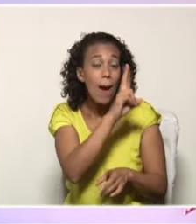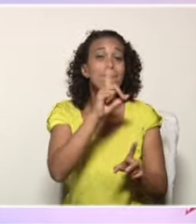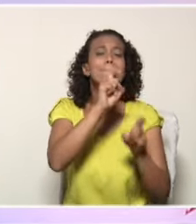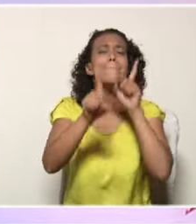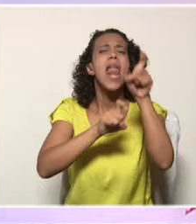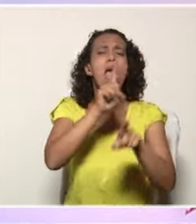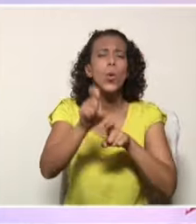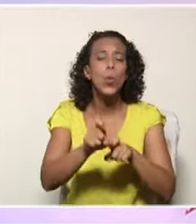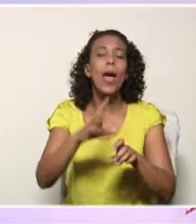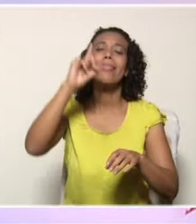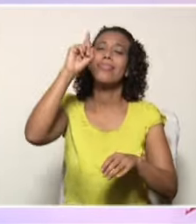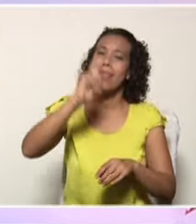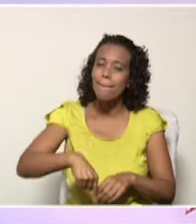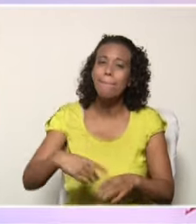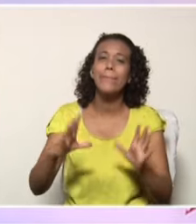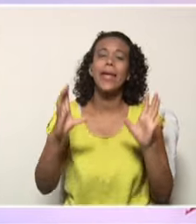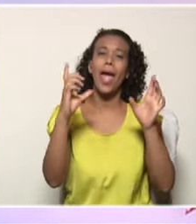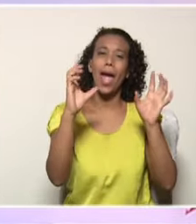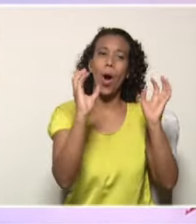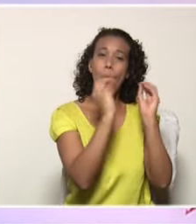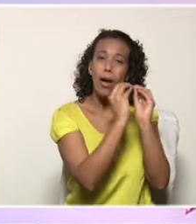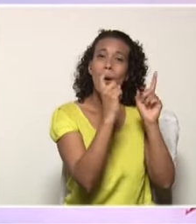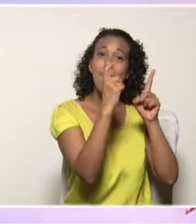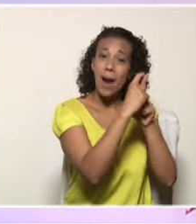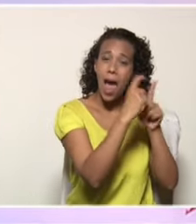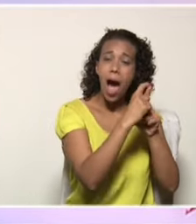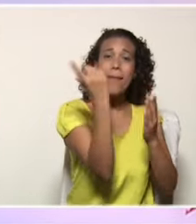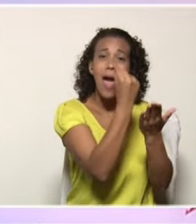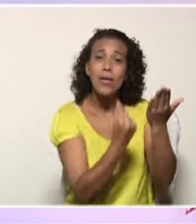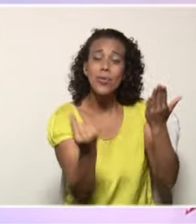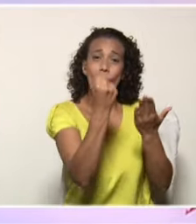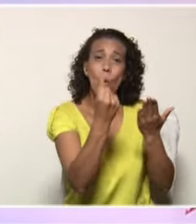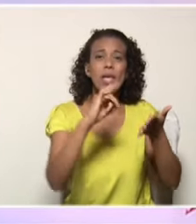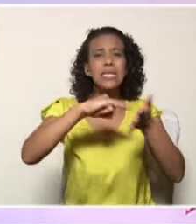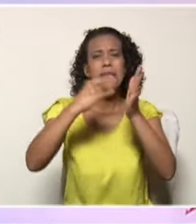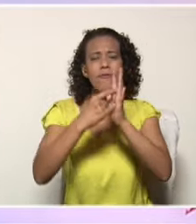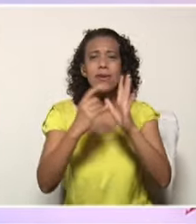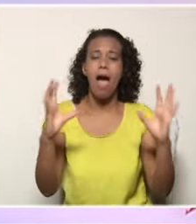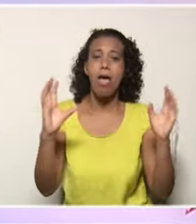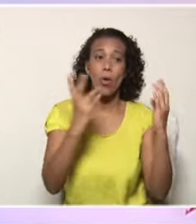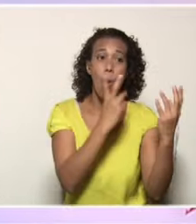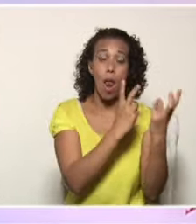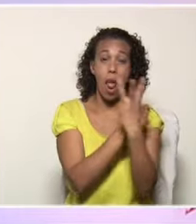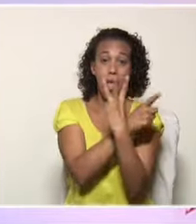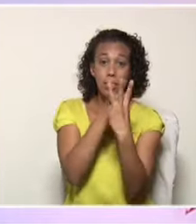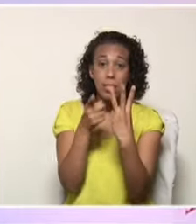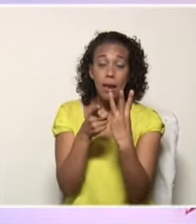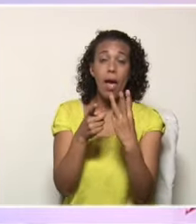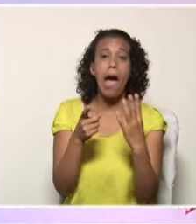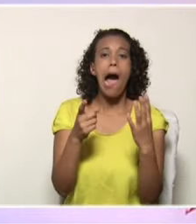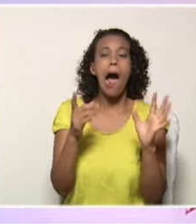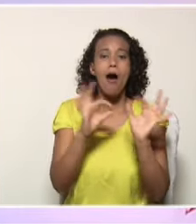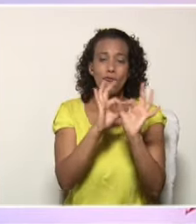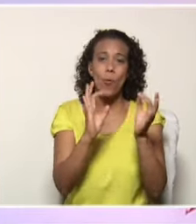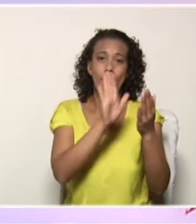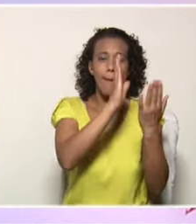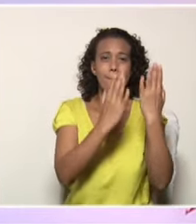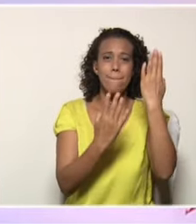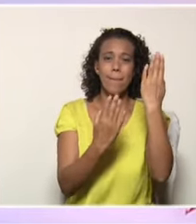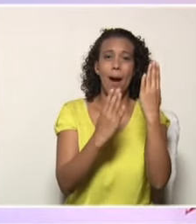preguntas, también las podemos organizar en un esquema en donde cada uno de los anteriores esté en una